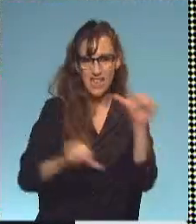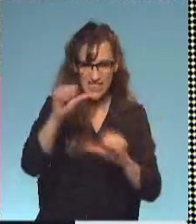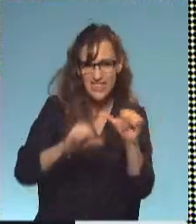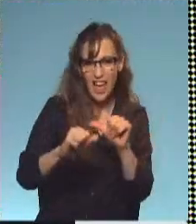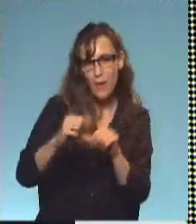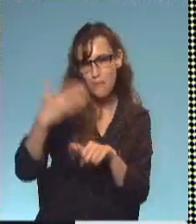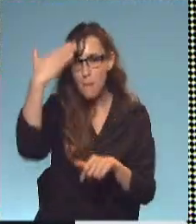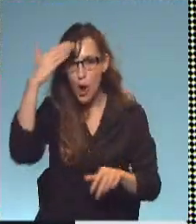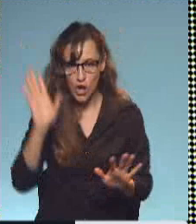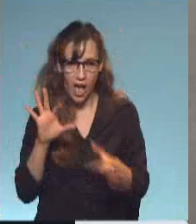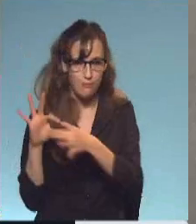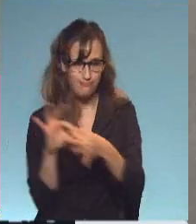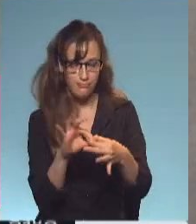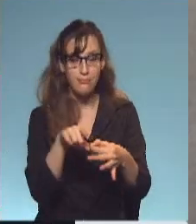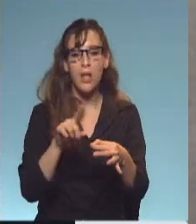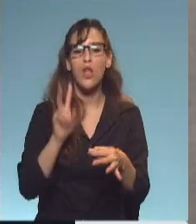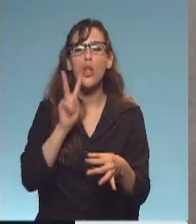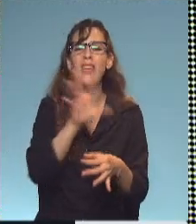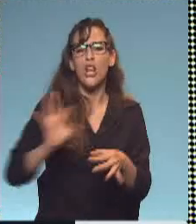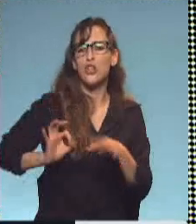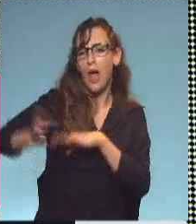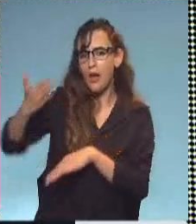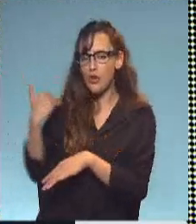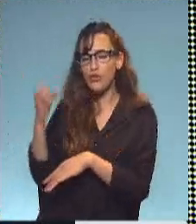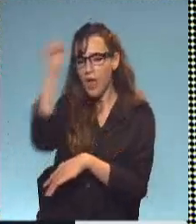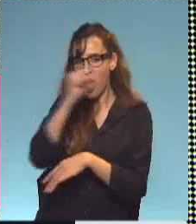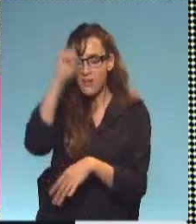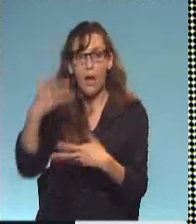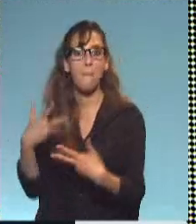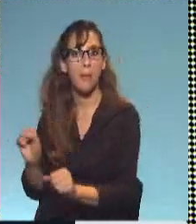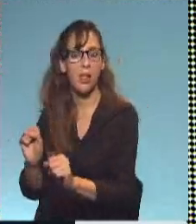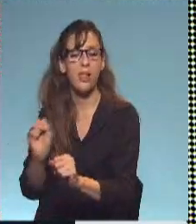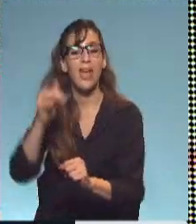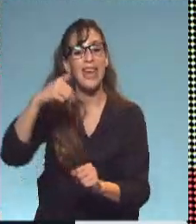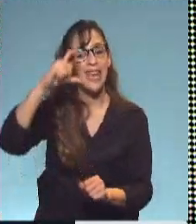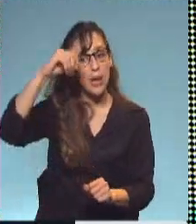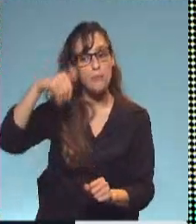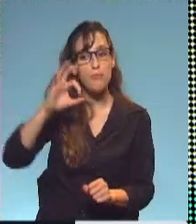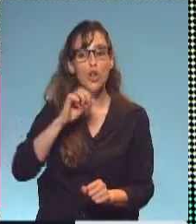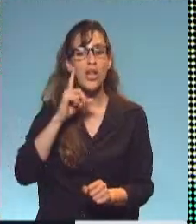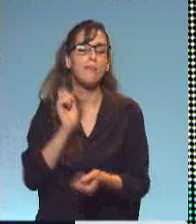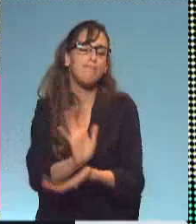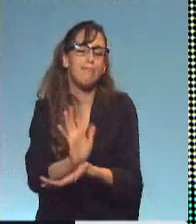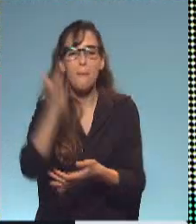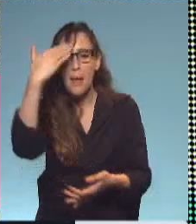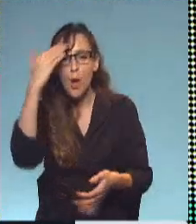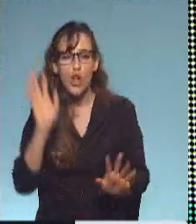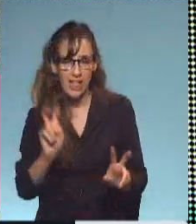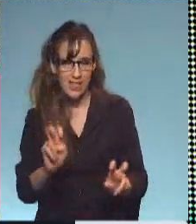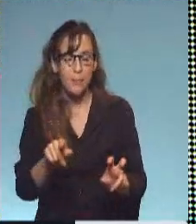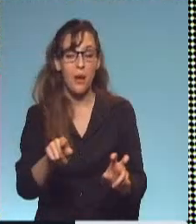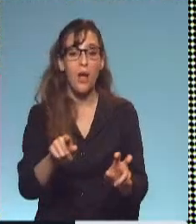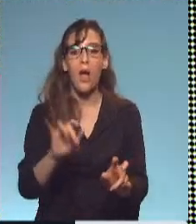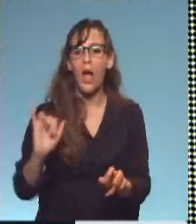Ceos, el poeta griego, hace más de 2.500 años. Todas las técnicas de memoria, las mnemotecnias, se basan en ese mismo principio. Todos los